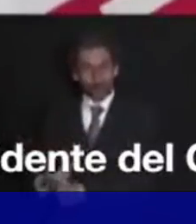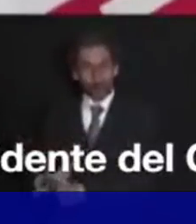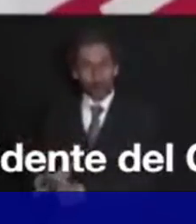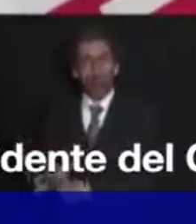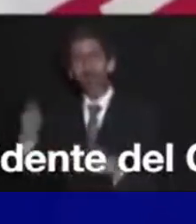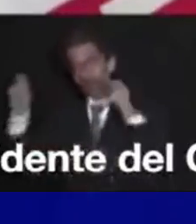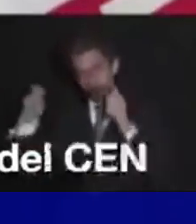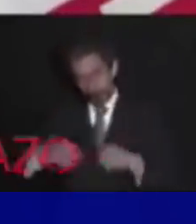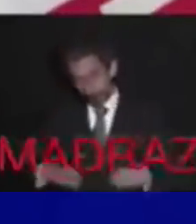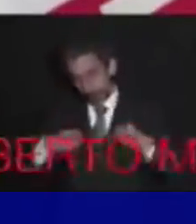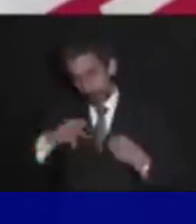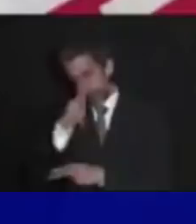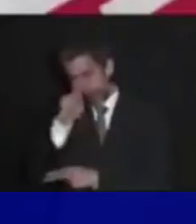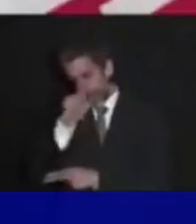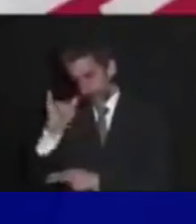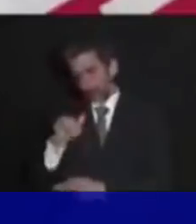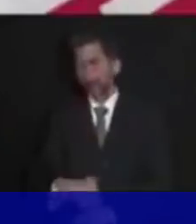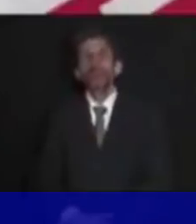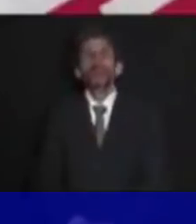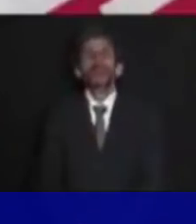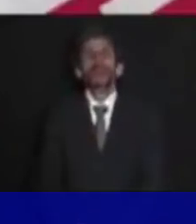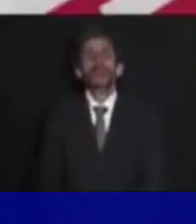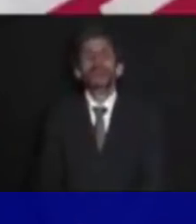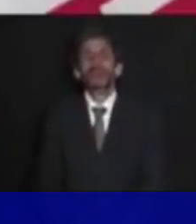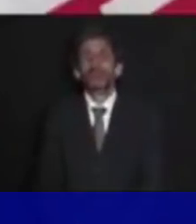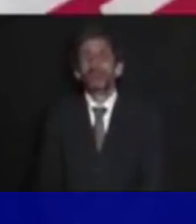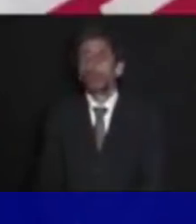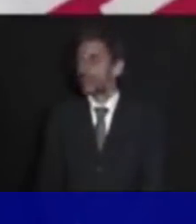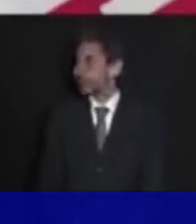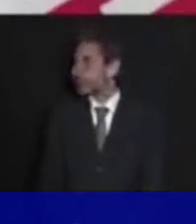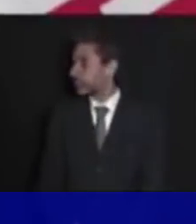el Partido Revolucionario Institucional! No, más.